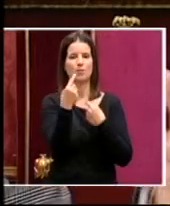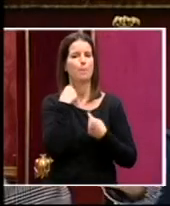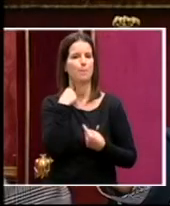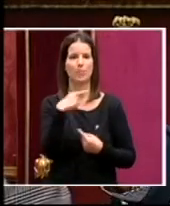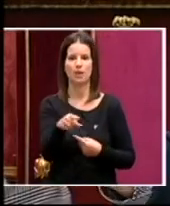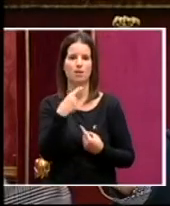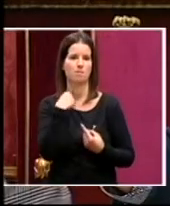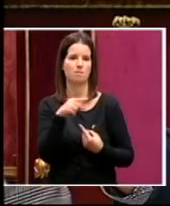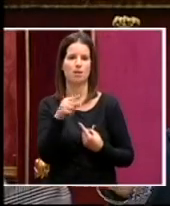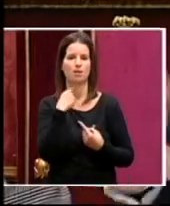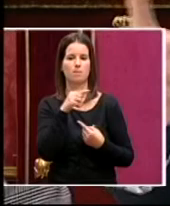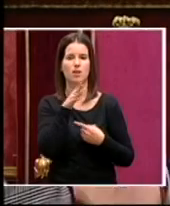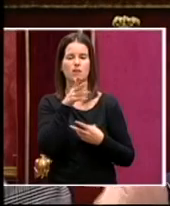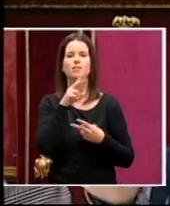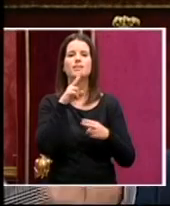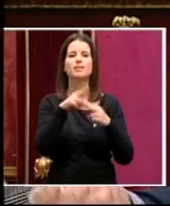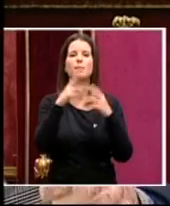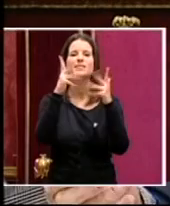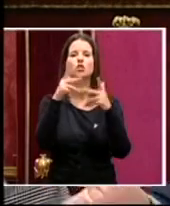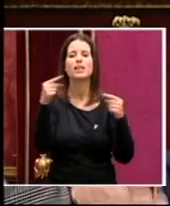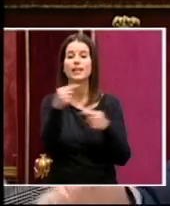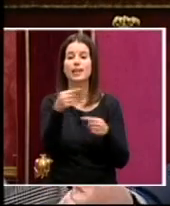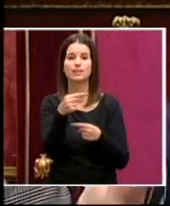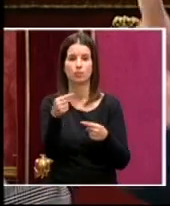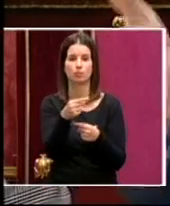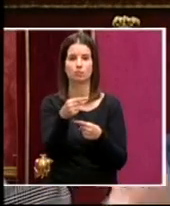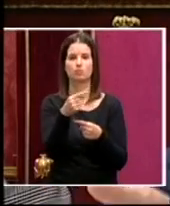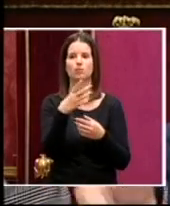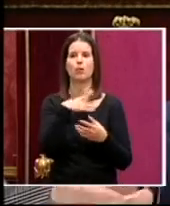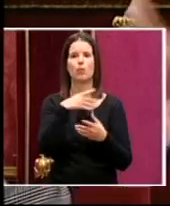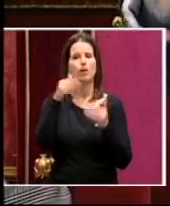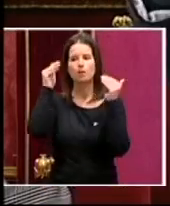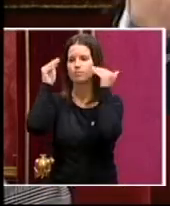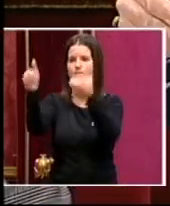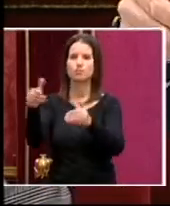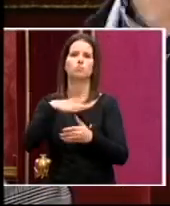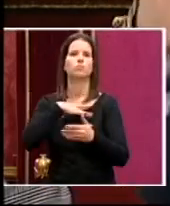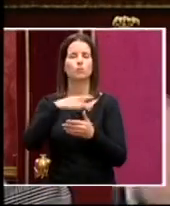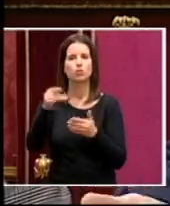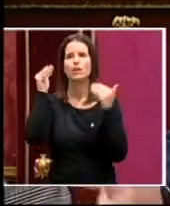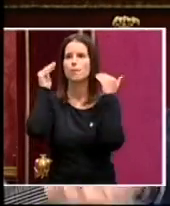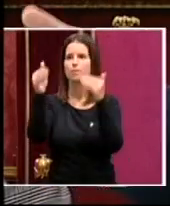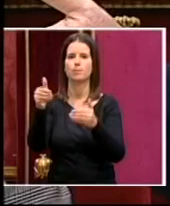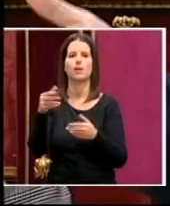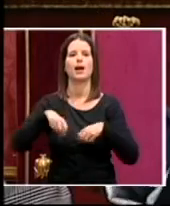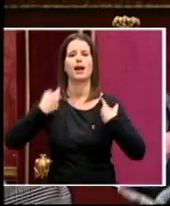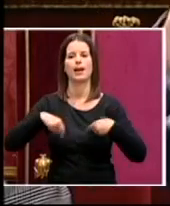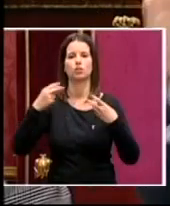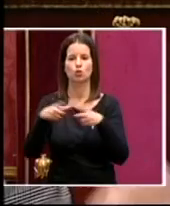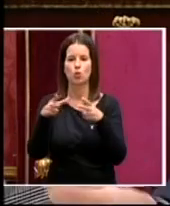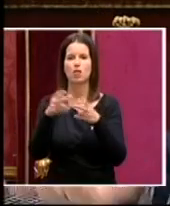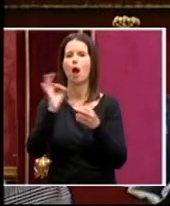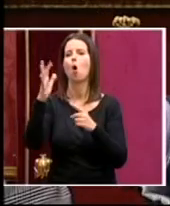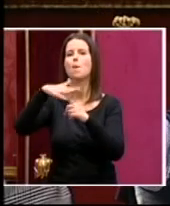de tesorería negativo, cuando se podría estar destinando pues a gasto social o a pagar facturas a pequeñas y medianas